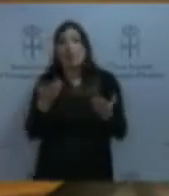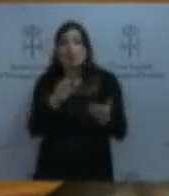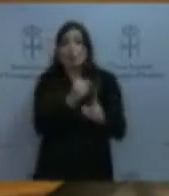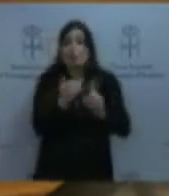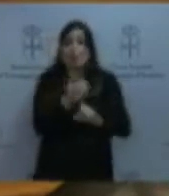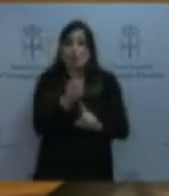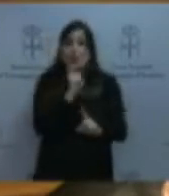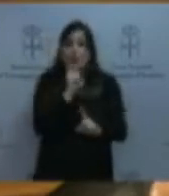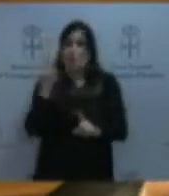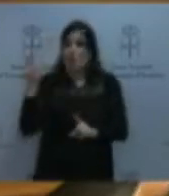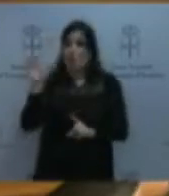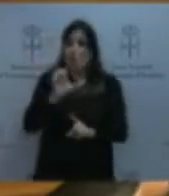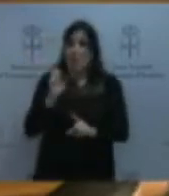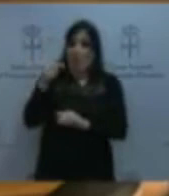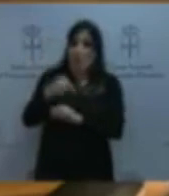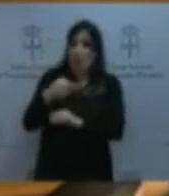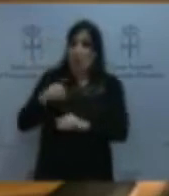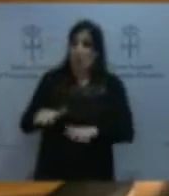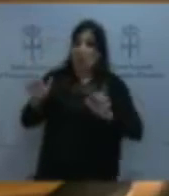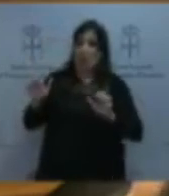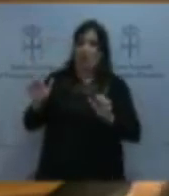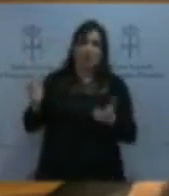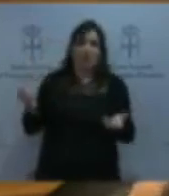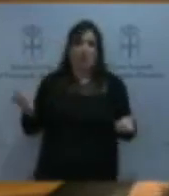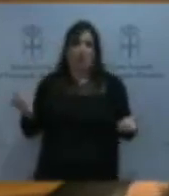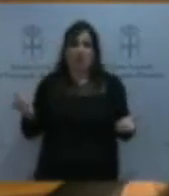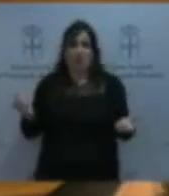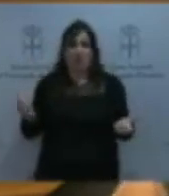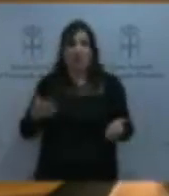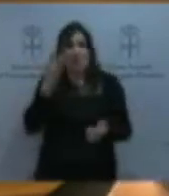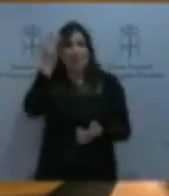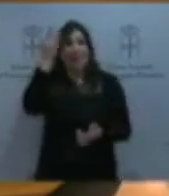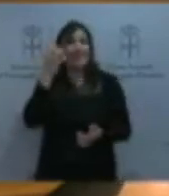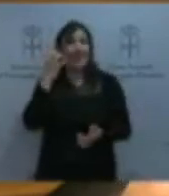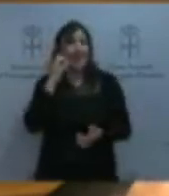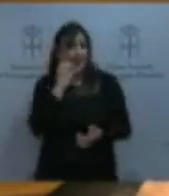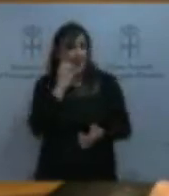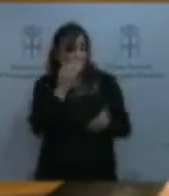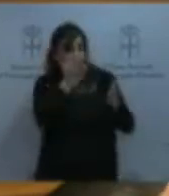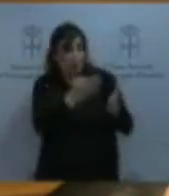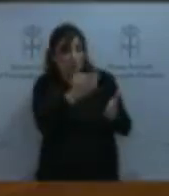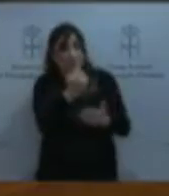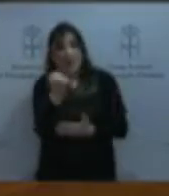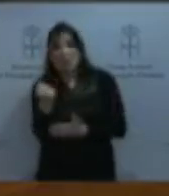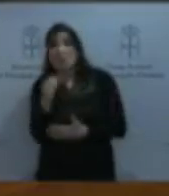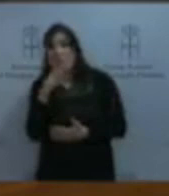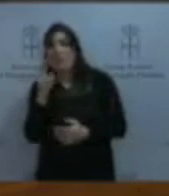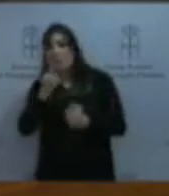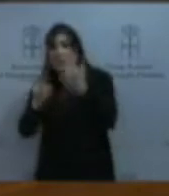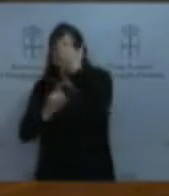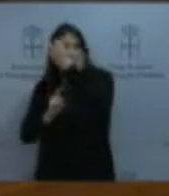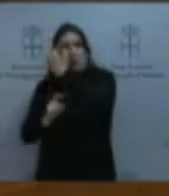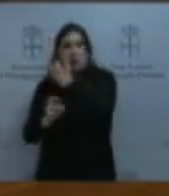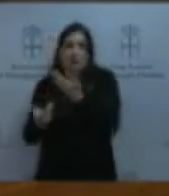los que se salieron en Grecia, que tantos apoyaban ustedes, ¿dónde están ahora? Y dígame, mire, a ver, yo no sé, mire,